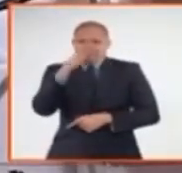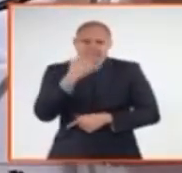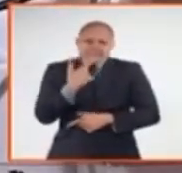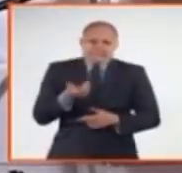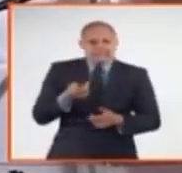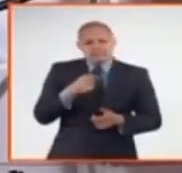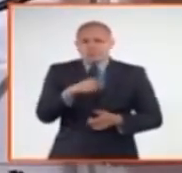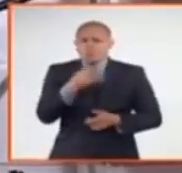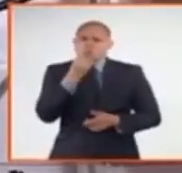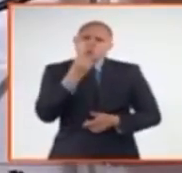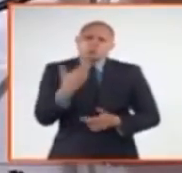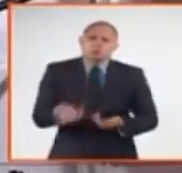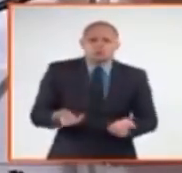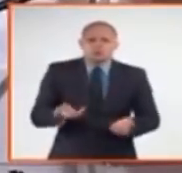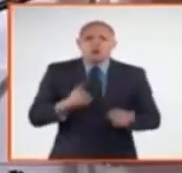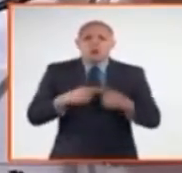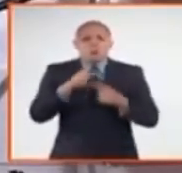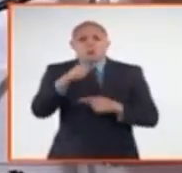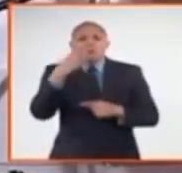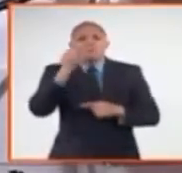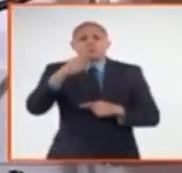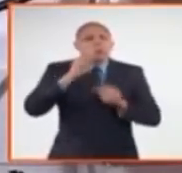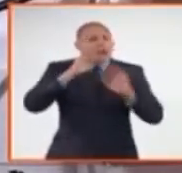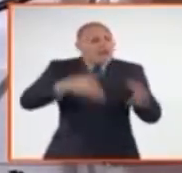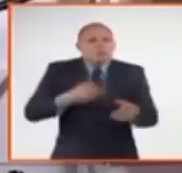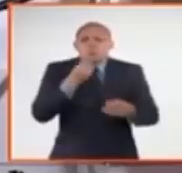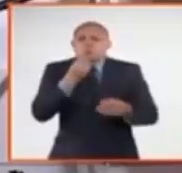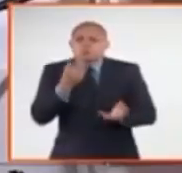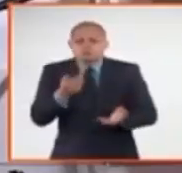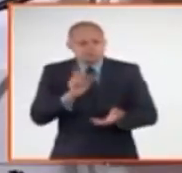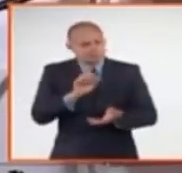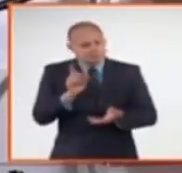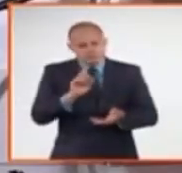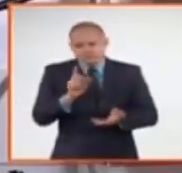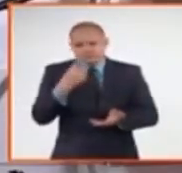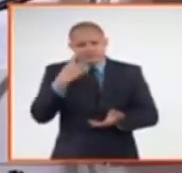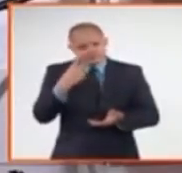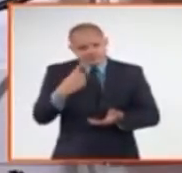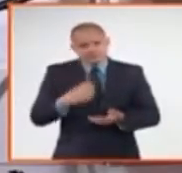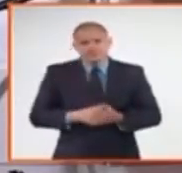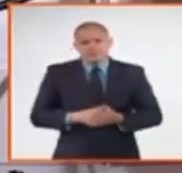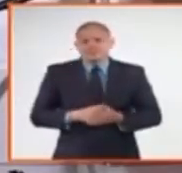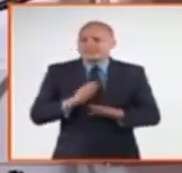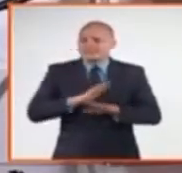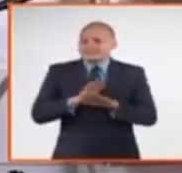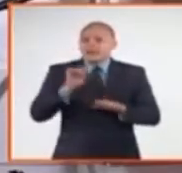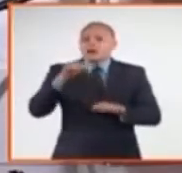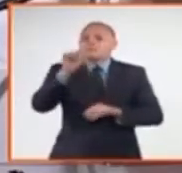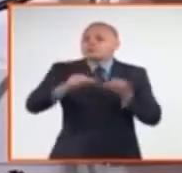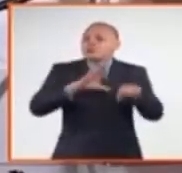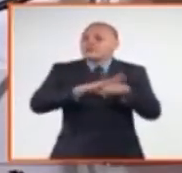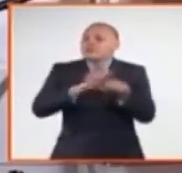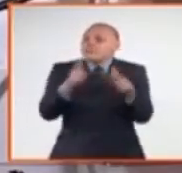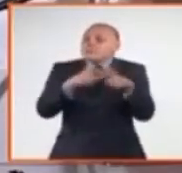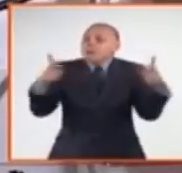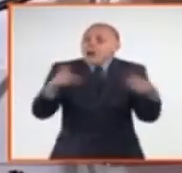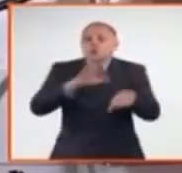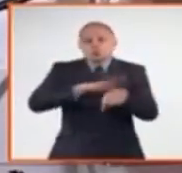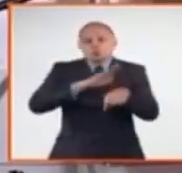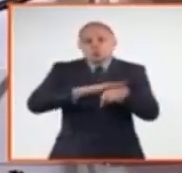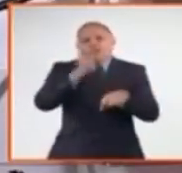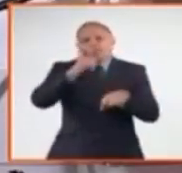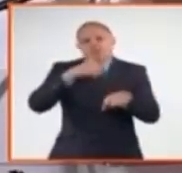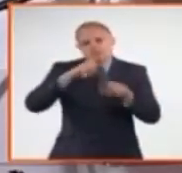sobre todo para lo que realmente estas vacunas a todo el mundo hay un consenso que es lo que realmente la se habla que la